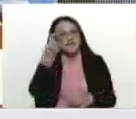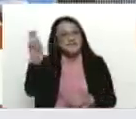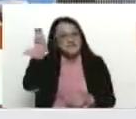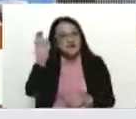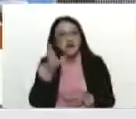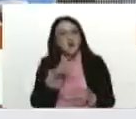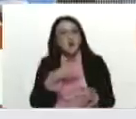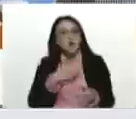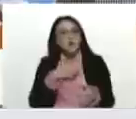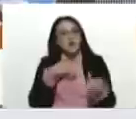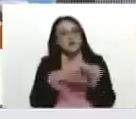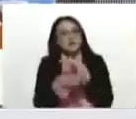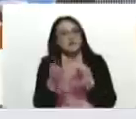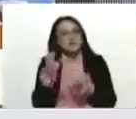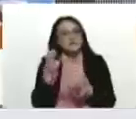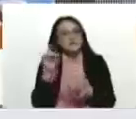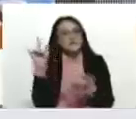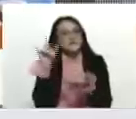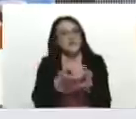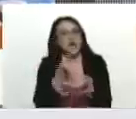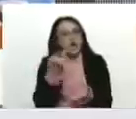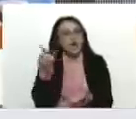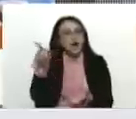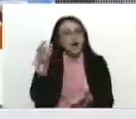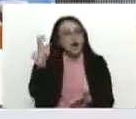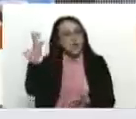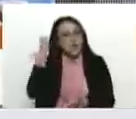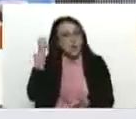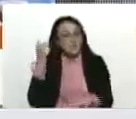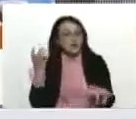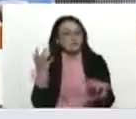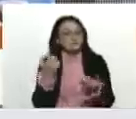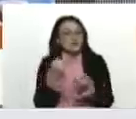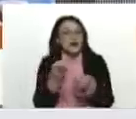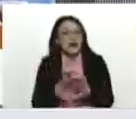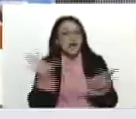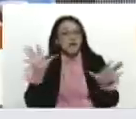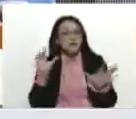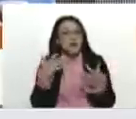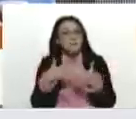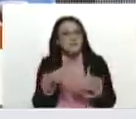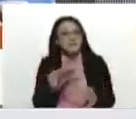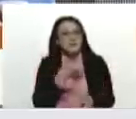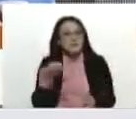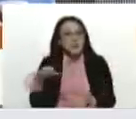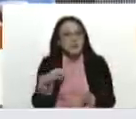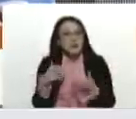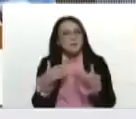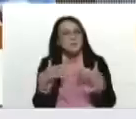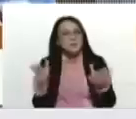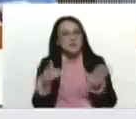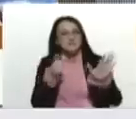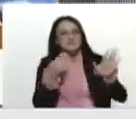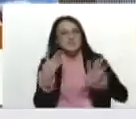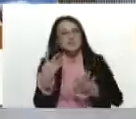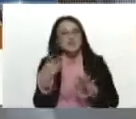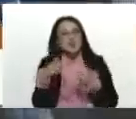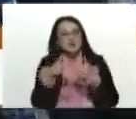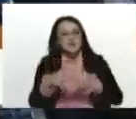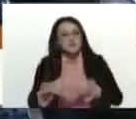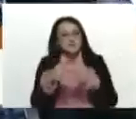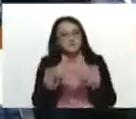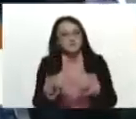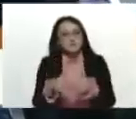en administración pública grave impacto 170 son para organismos públicos empresas públicas y privadas sesenta y nueve para buques nacionales